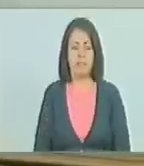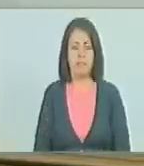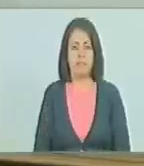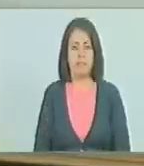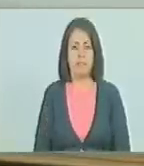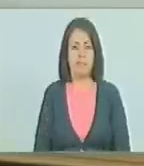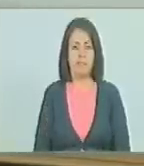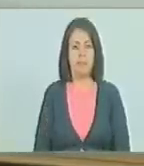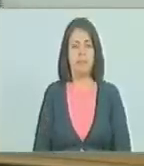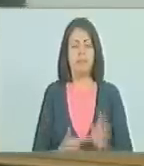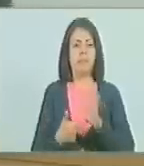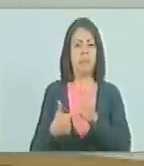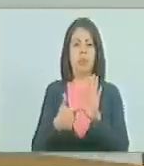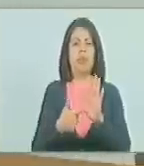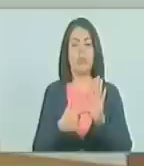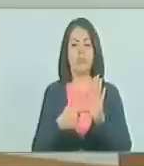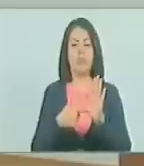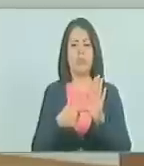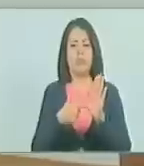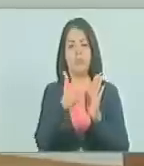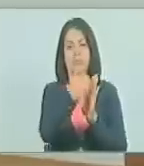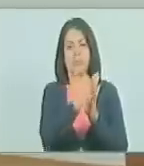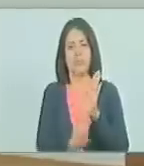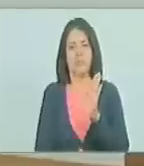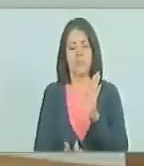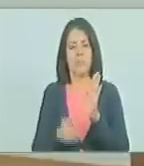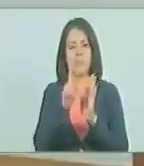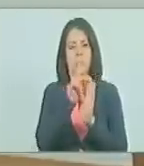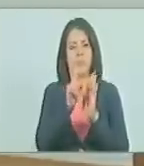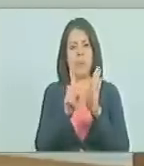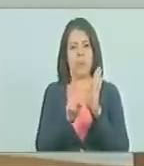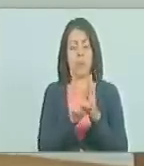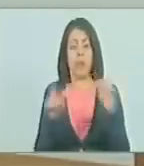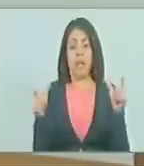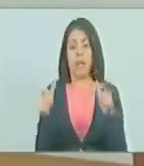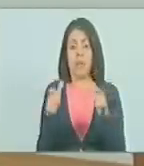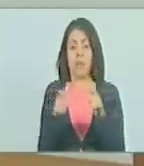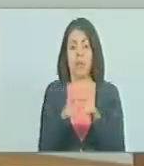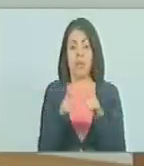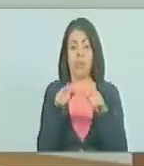Si aquí presentamos, eso sí lo puedo decir, el programa de una de las reuniones.